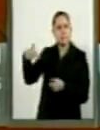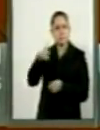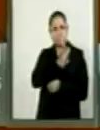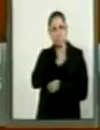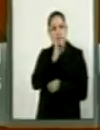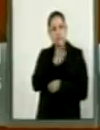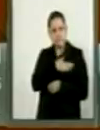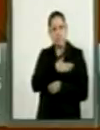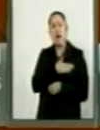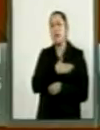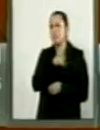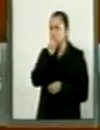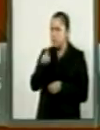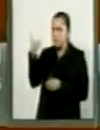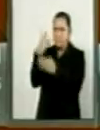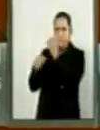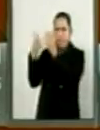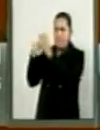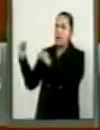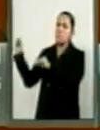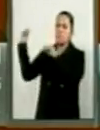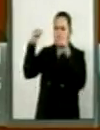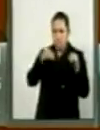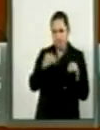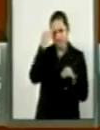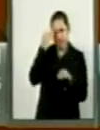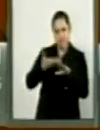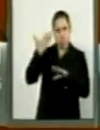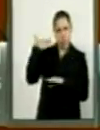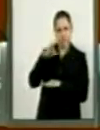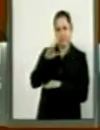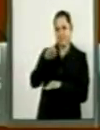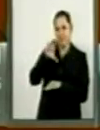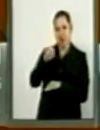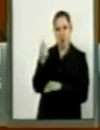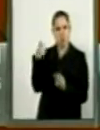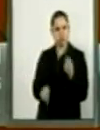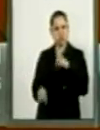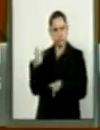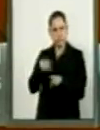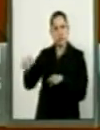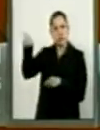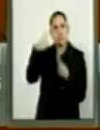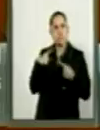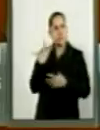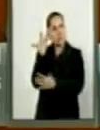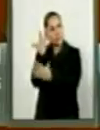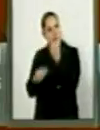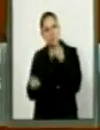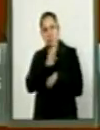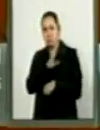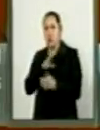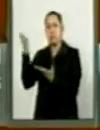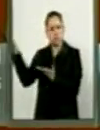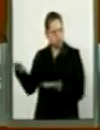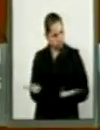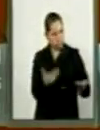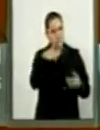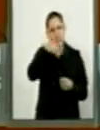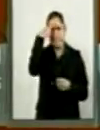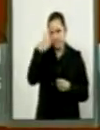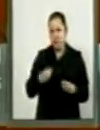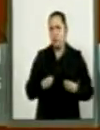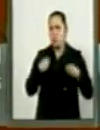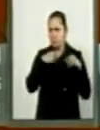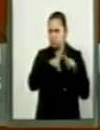años 30 huyeron del régimen franquista. O lo que pasó también en los 70, donde México otorgó asilo a cientos